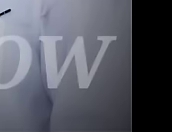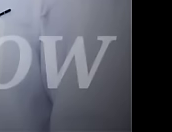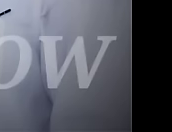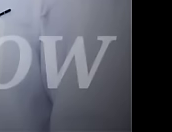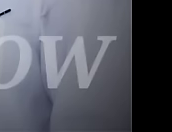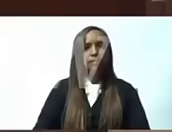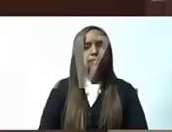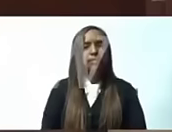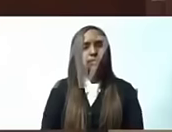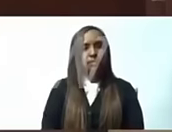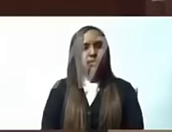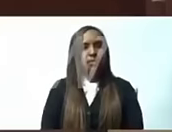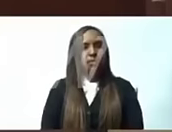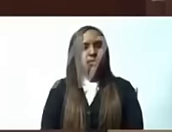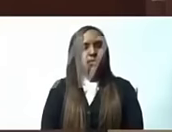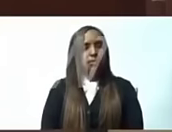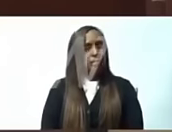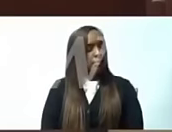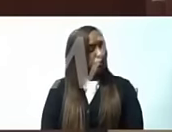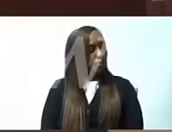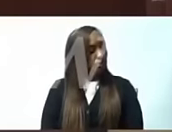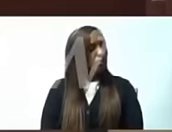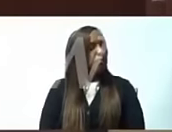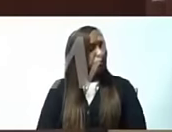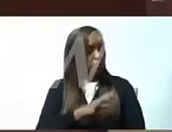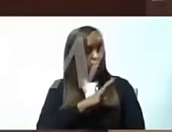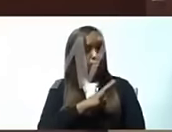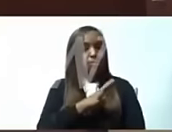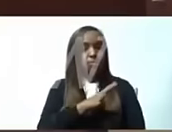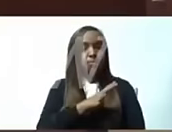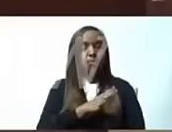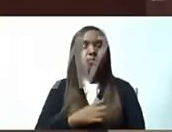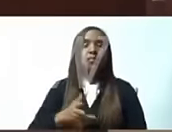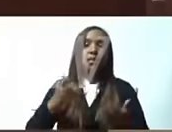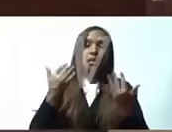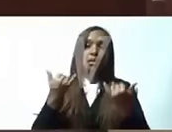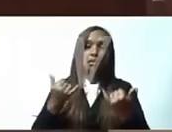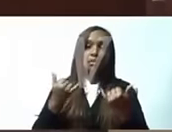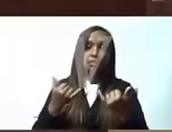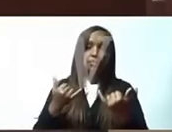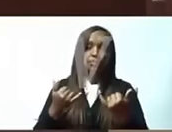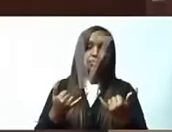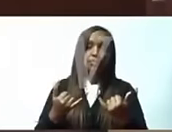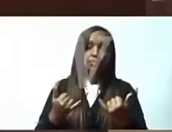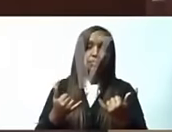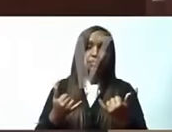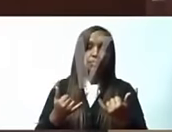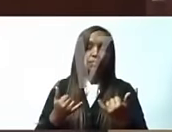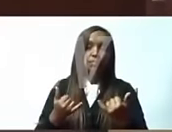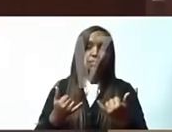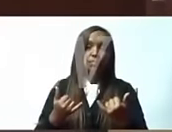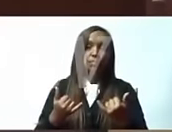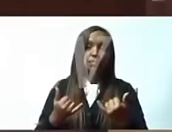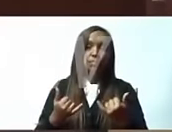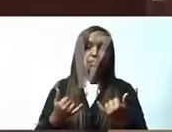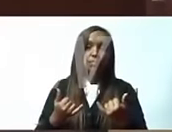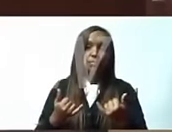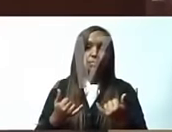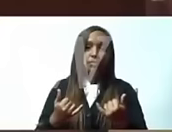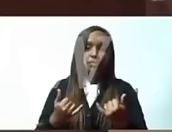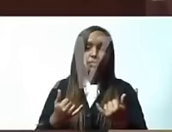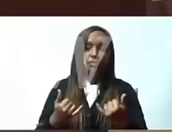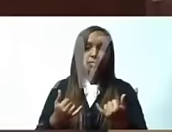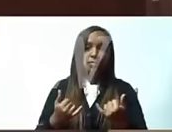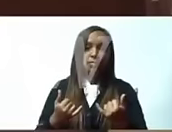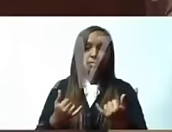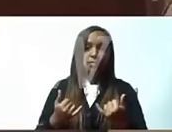cuenta. Diputado Rafael Castillo, les recuerdo, porque si no me voy a ver precisado a